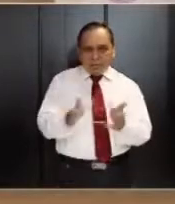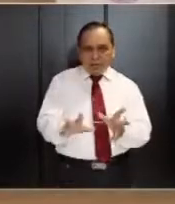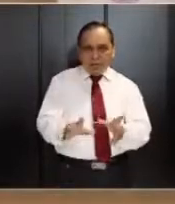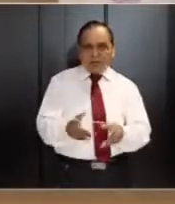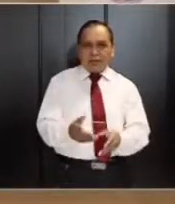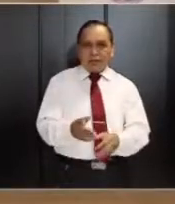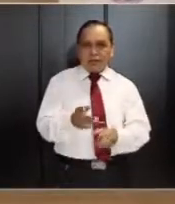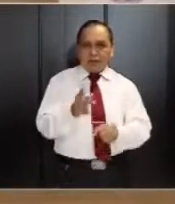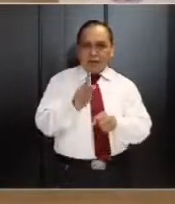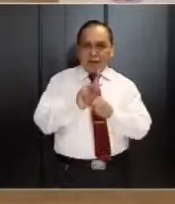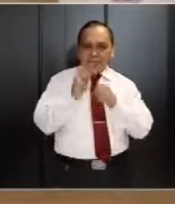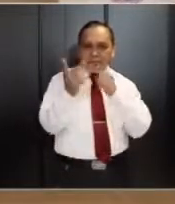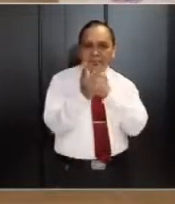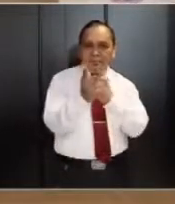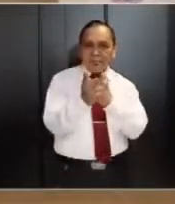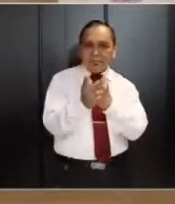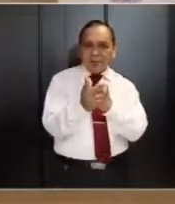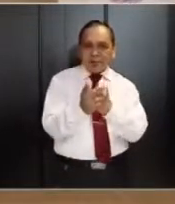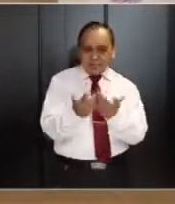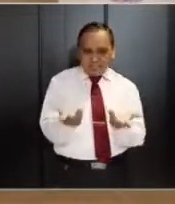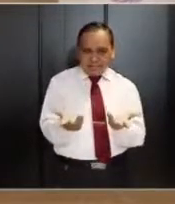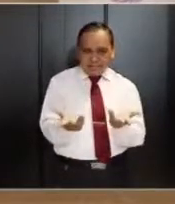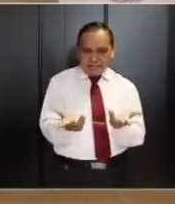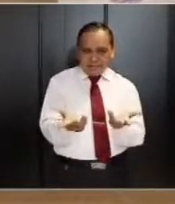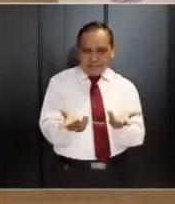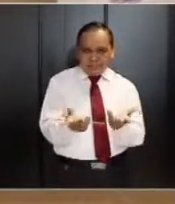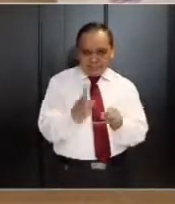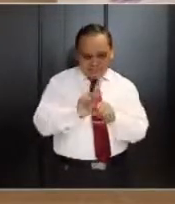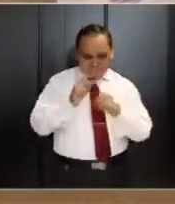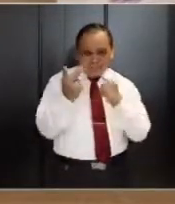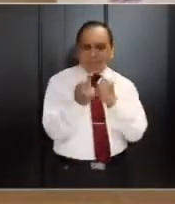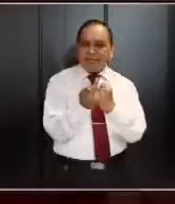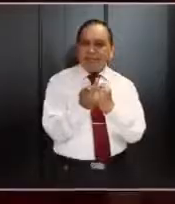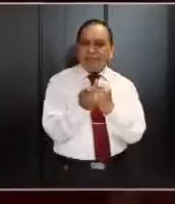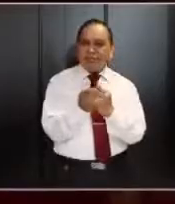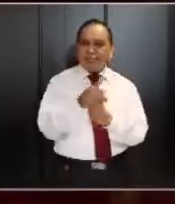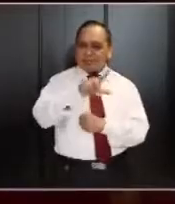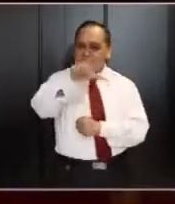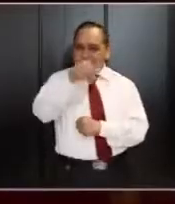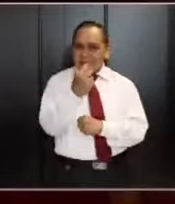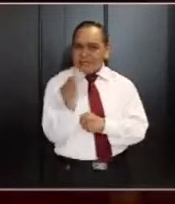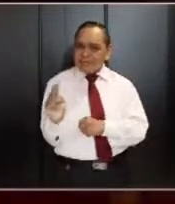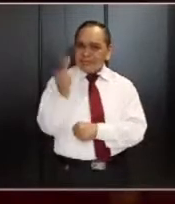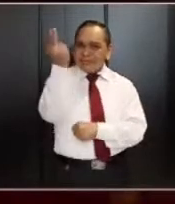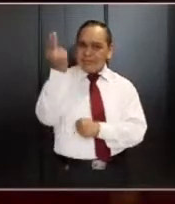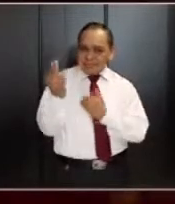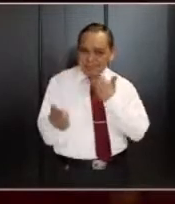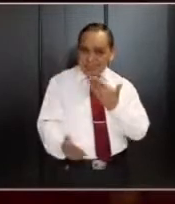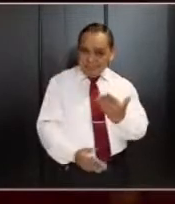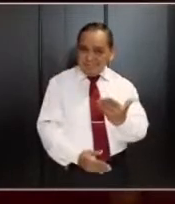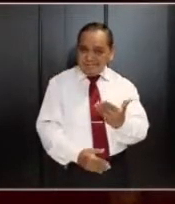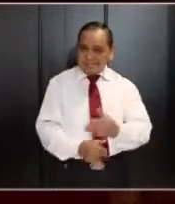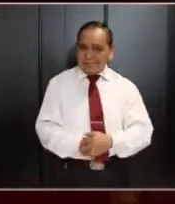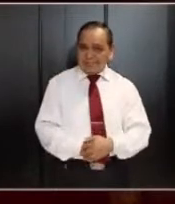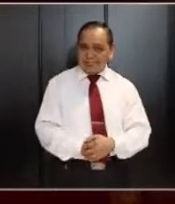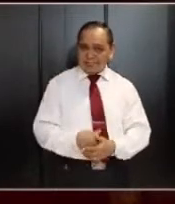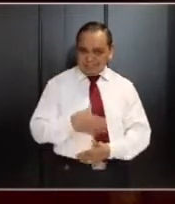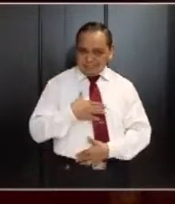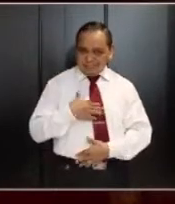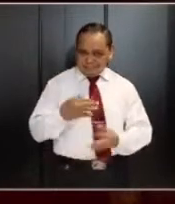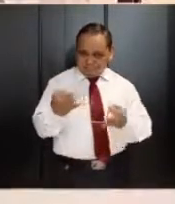prepa? Ahí ya me quedé porque ya no terminamos la prepa abierta y luego vamos por la universidad. Sí. Yo me